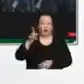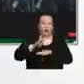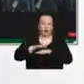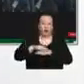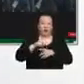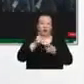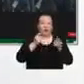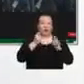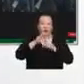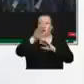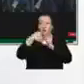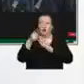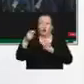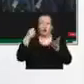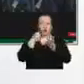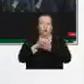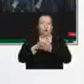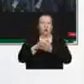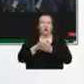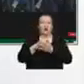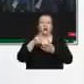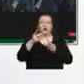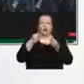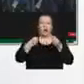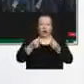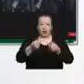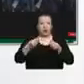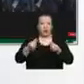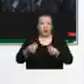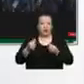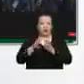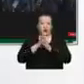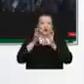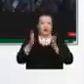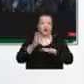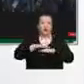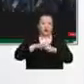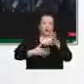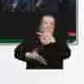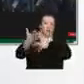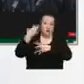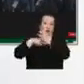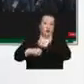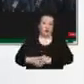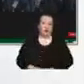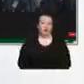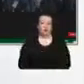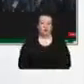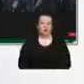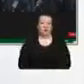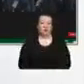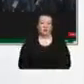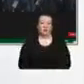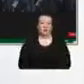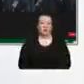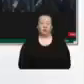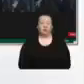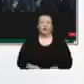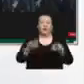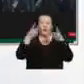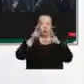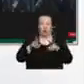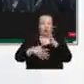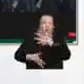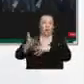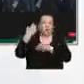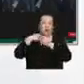ahora hay que llevar a este libro para que la tienda uno en el hospital punto volvimos al pasado bueno y volvemos al pasado también miren la